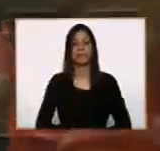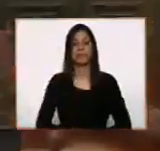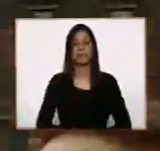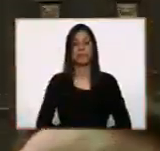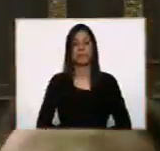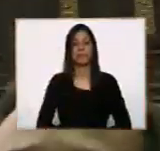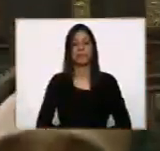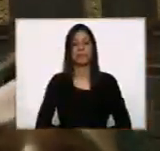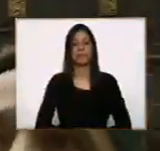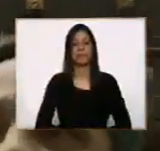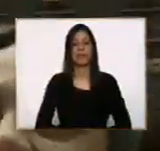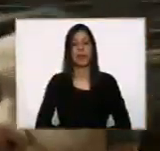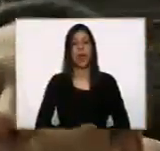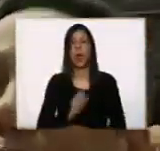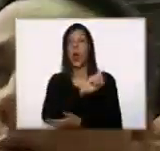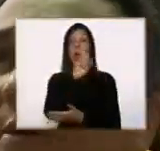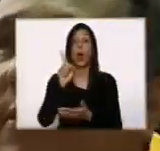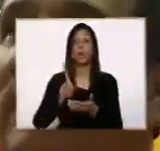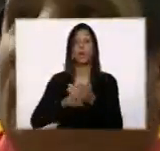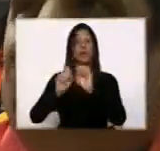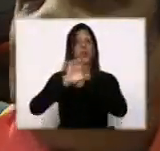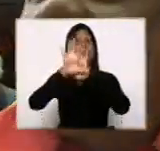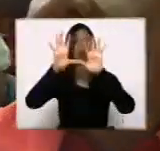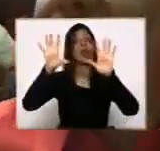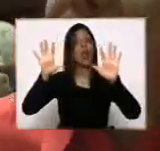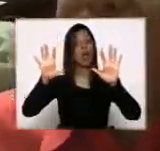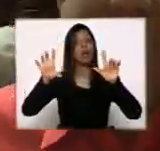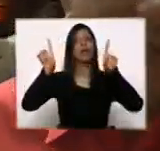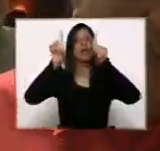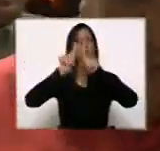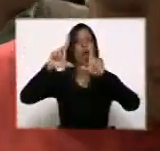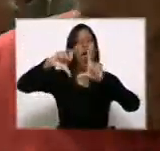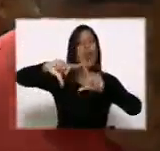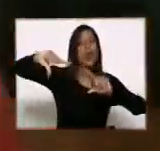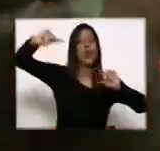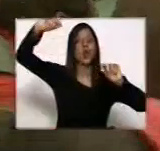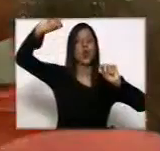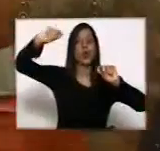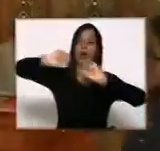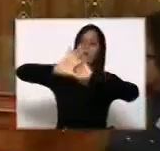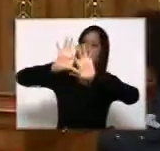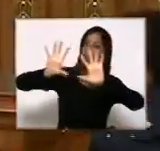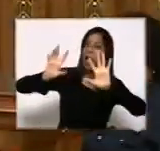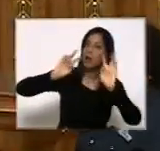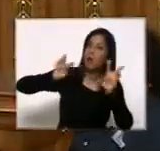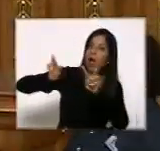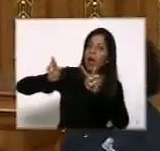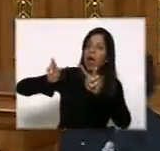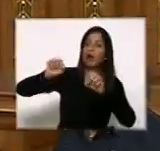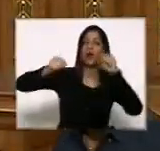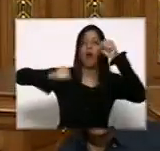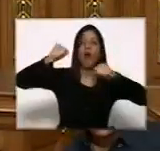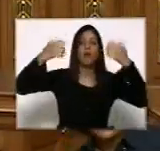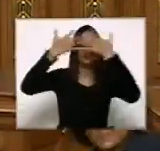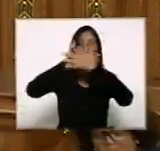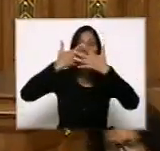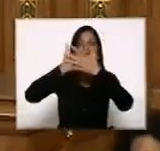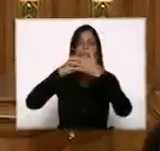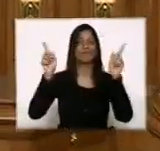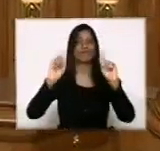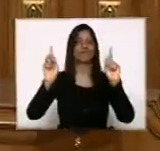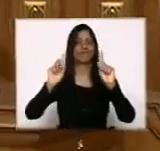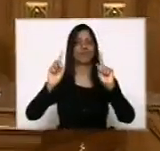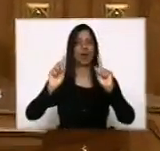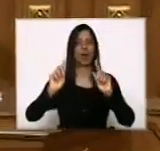Pleno y absoluto, como la luna llena, no tengamos duda, ese es el camino.